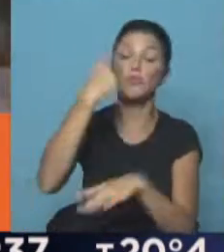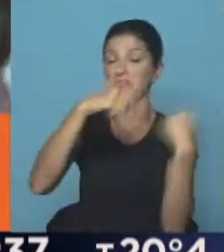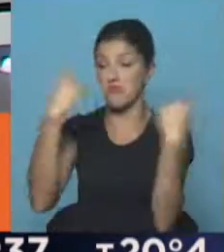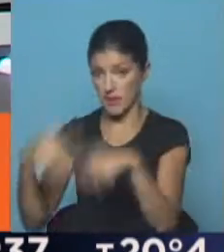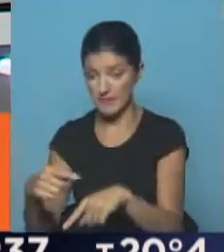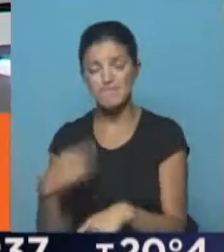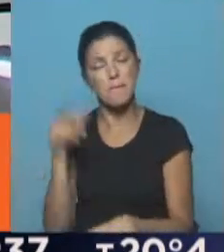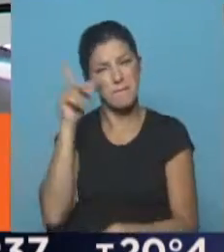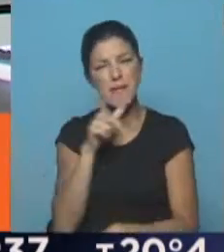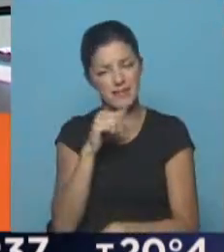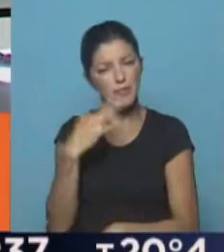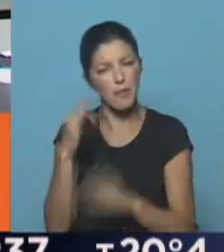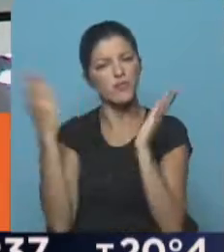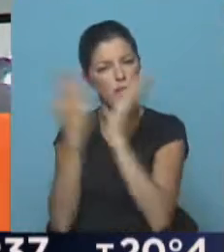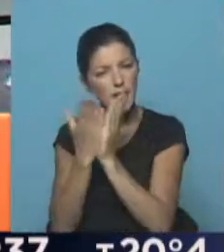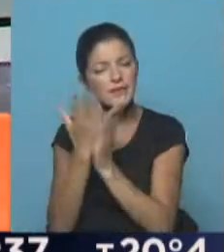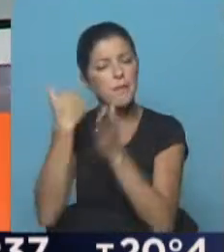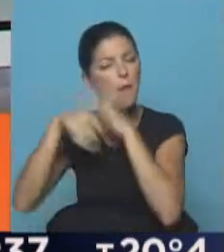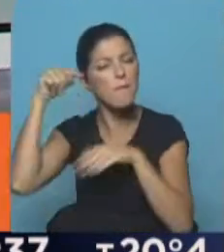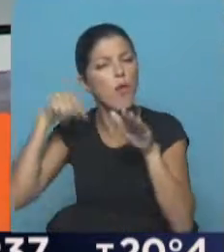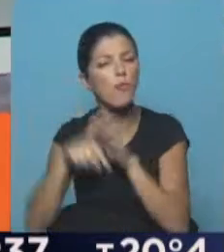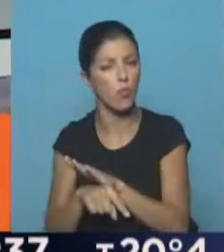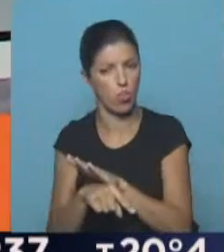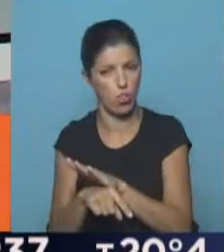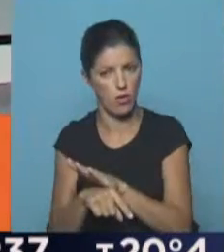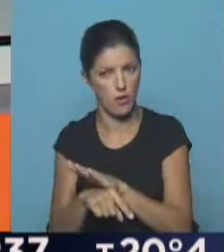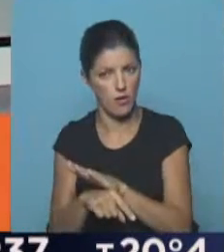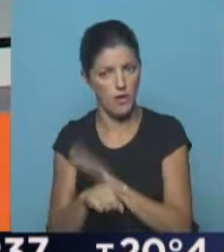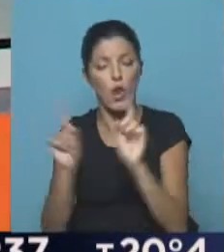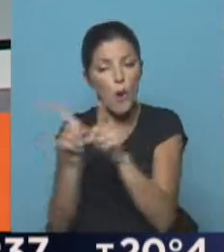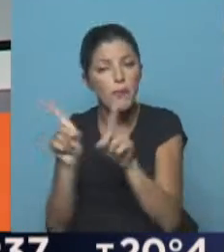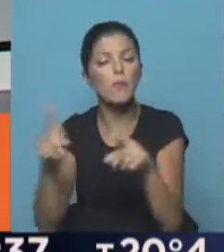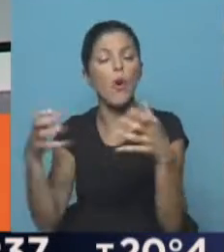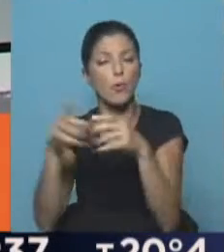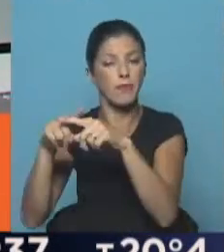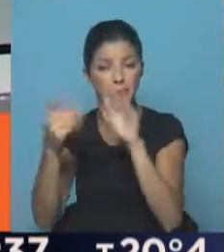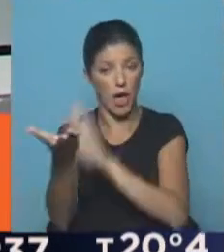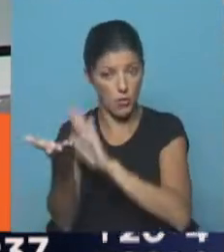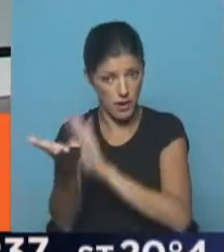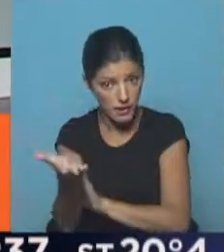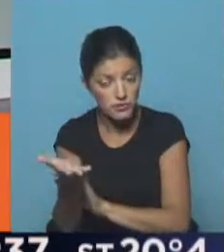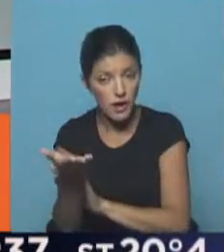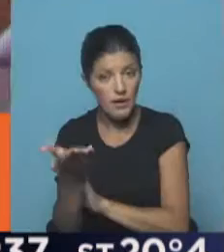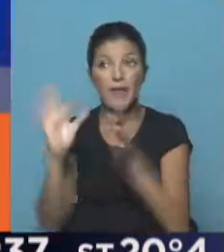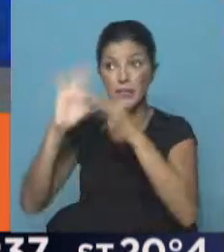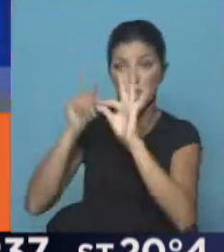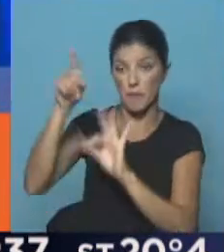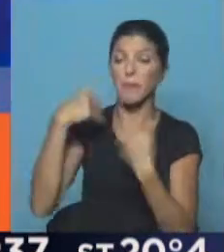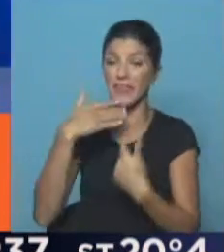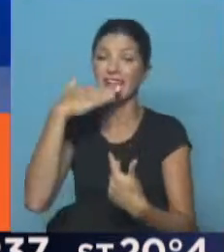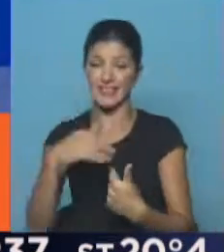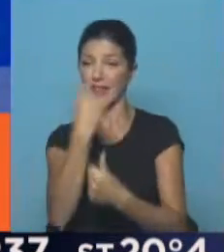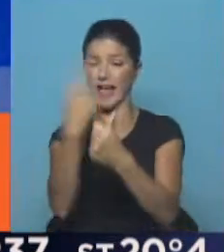haber que empezar a hacer un análisis más fino para, dentro de este magma enorme de la ultraderecha europea, empezar a distinguir una cosa de la otra para empezar a